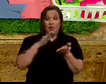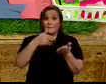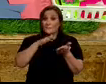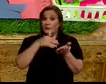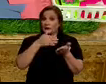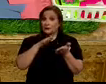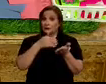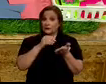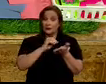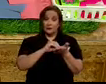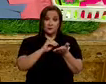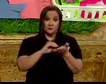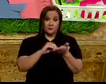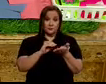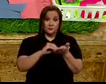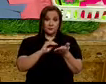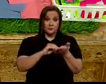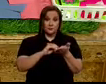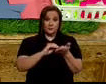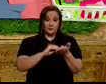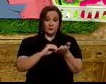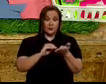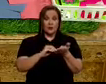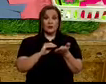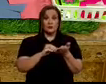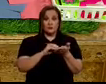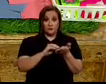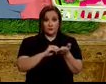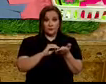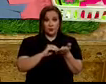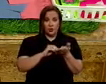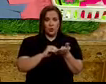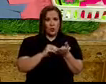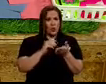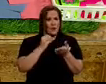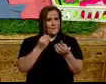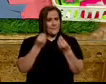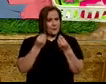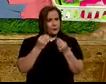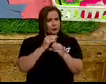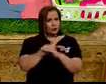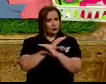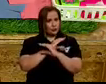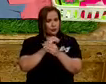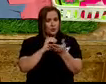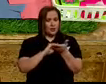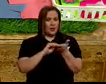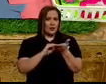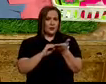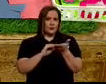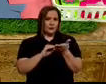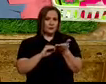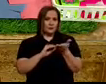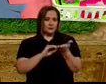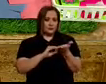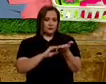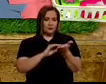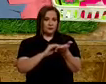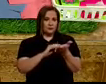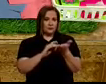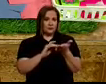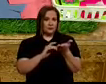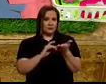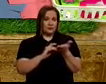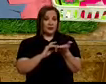Nuestra bandera, ¿verdad? Donde corresponde el color azul. Hazlo con cuidadito para que no te salgas. ¿Ok? Esta es una